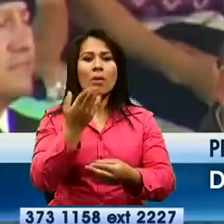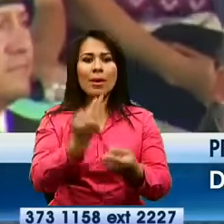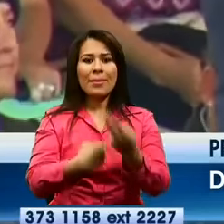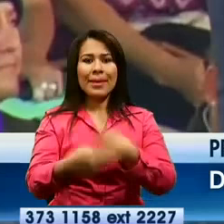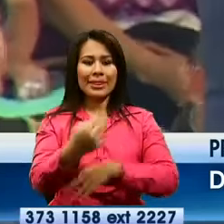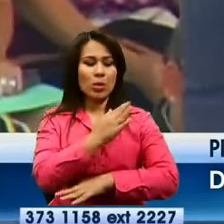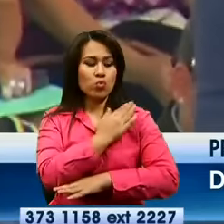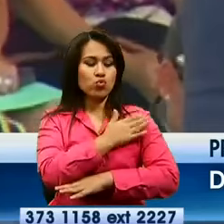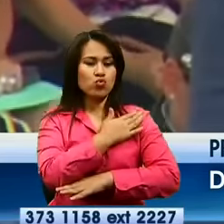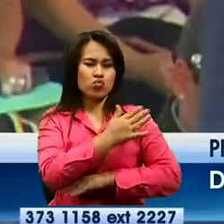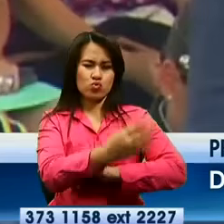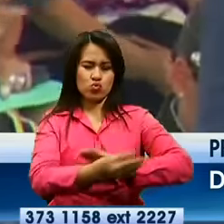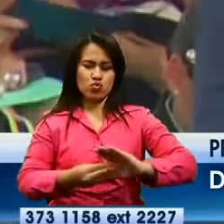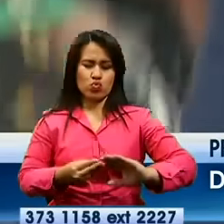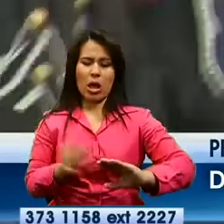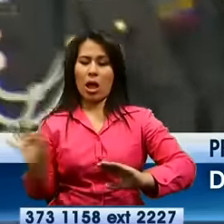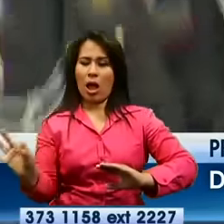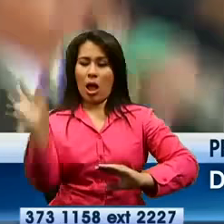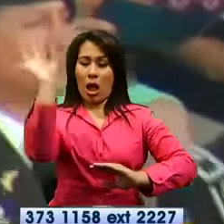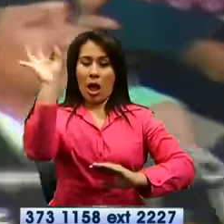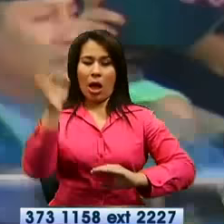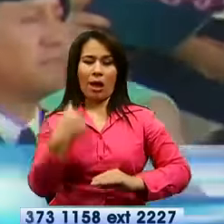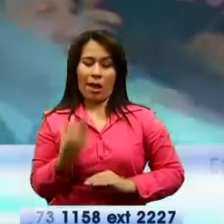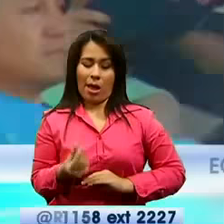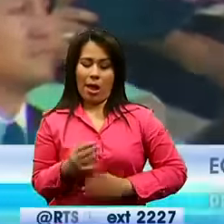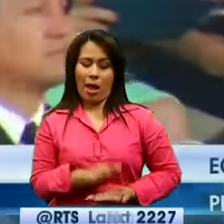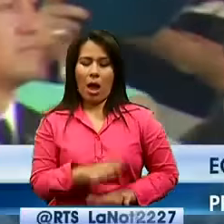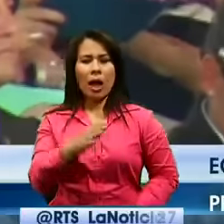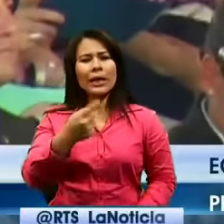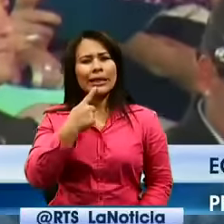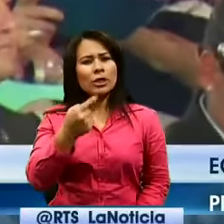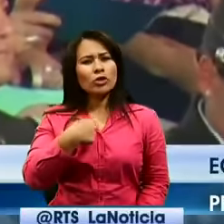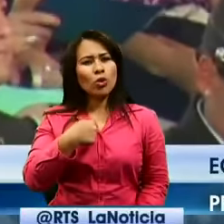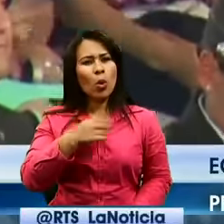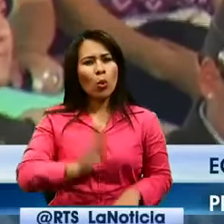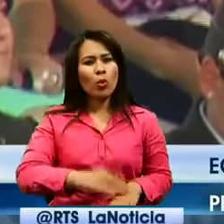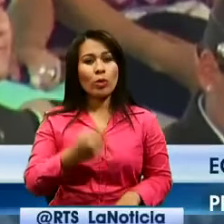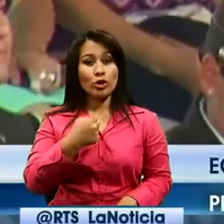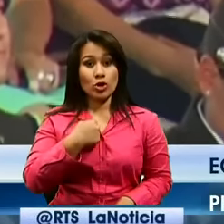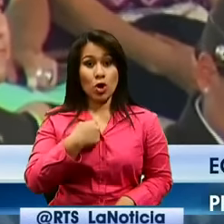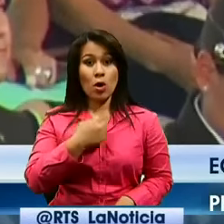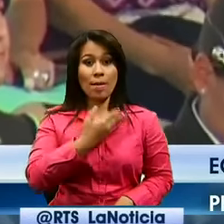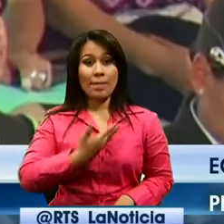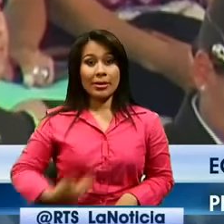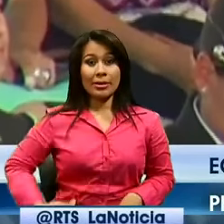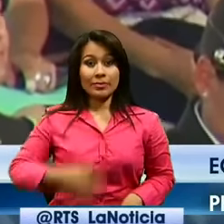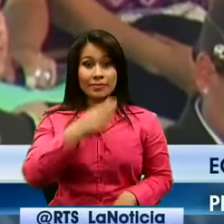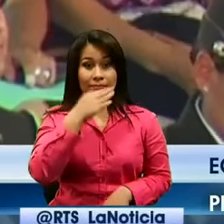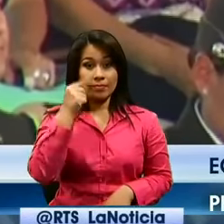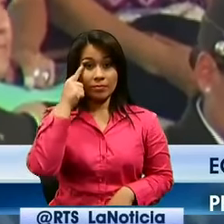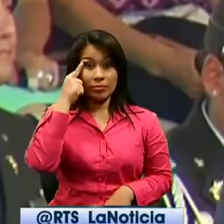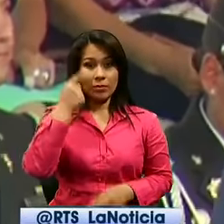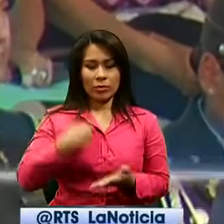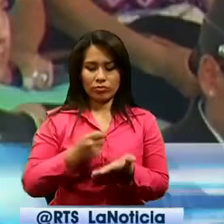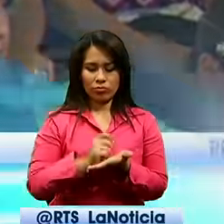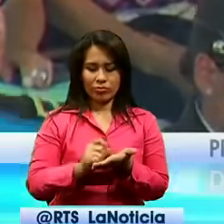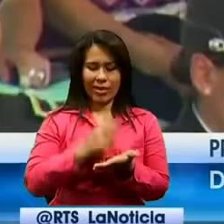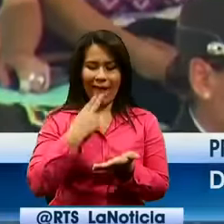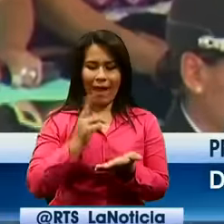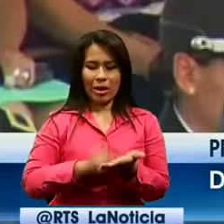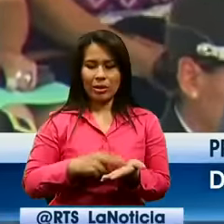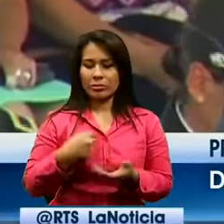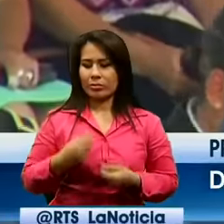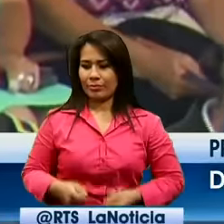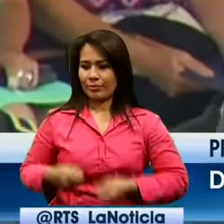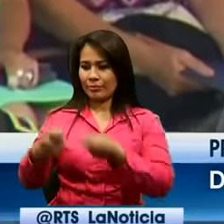Y trataron de involucrarlos, porque resulta que el presidente de repente mandaba una carta, una notita para traer a un policía. Pero si ese es mi